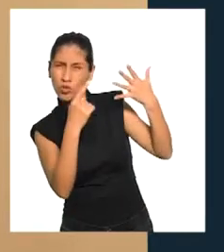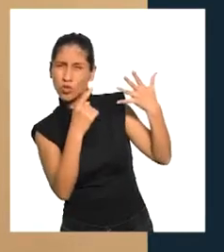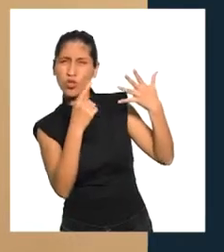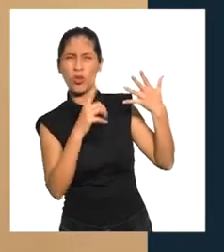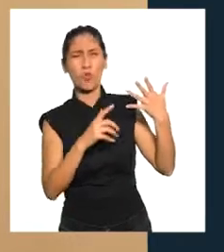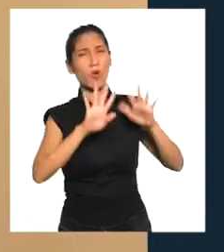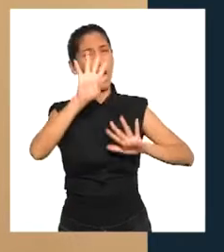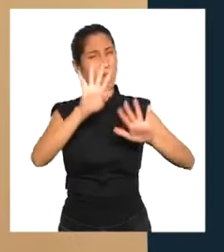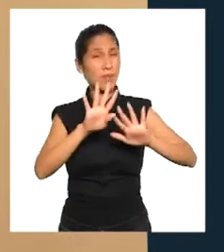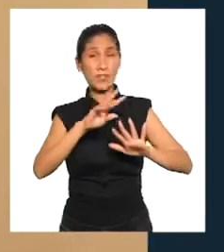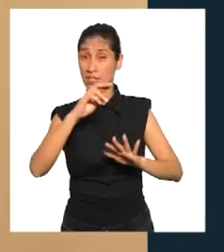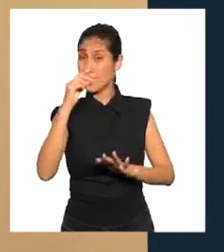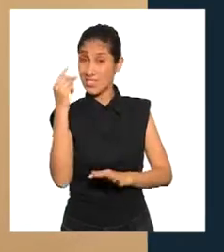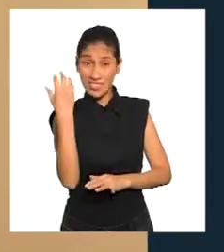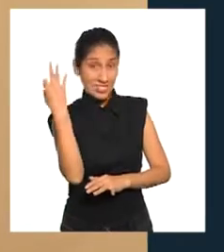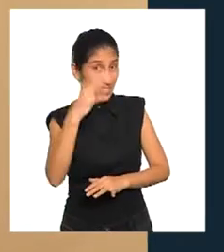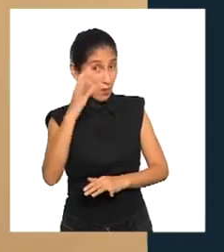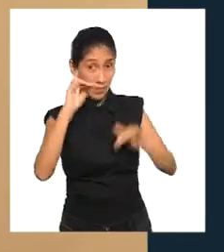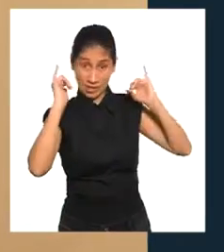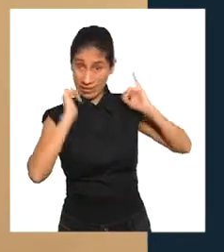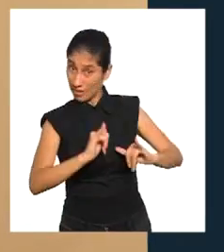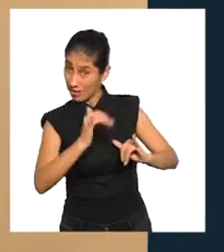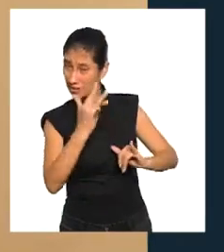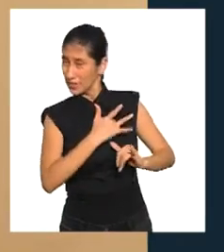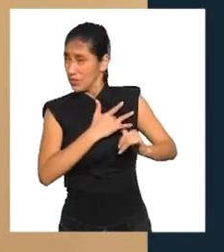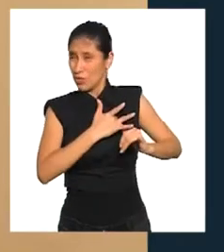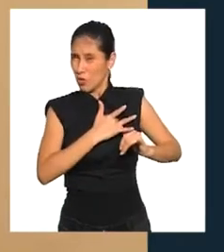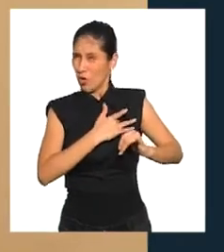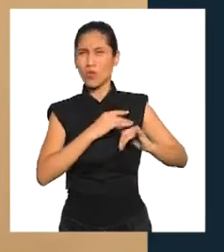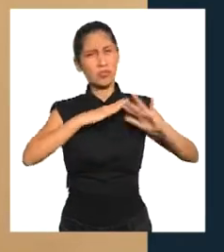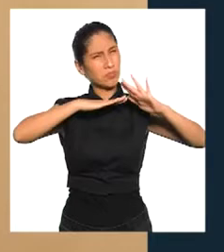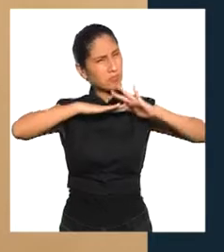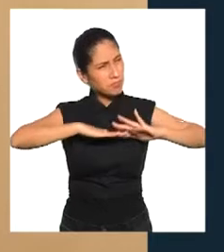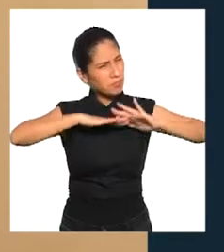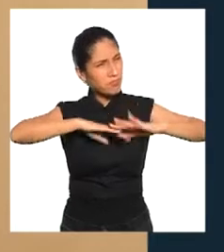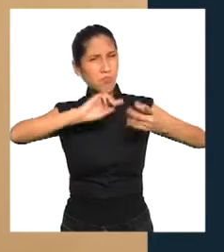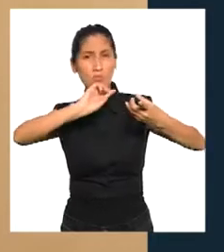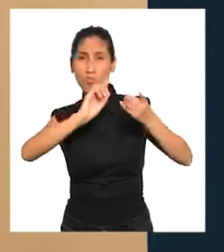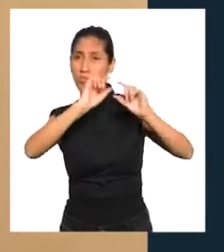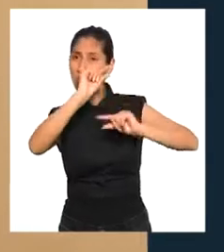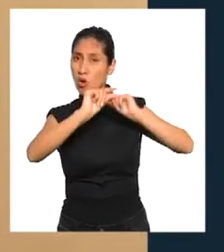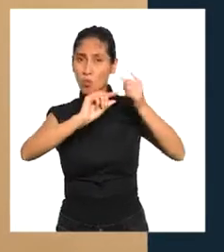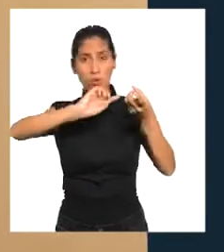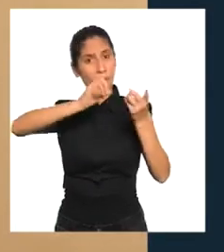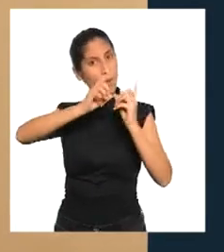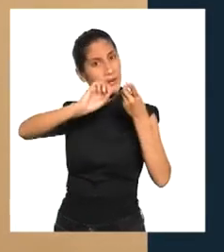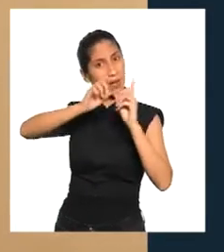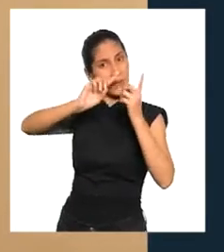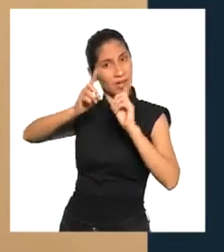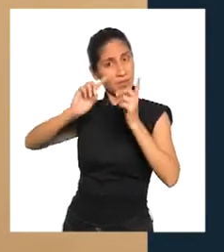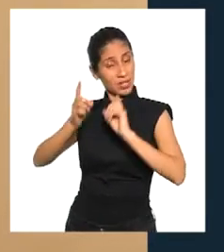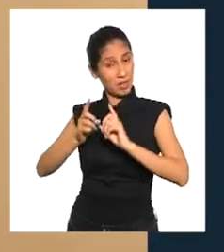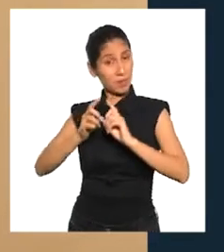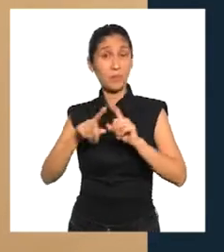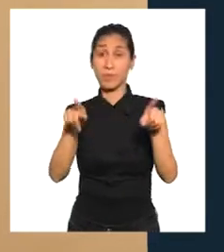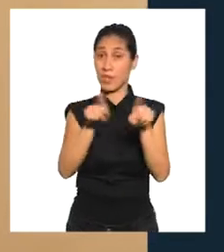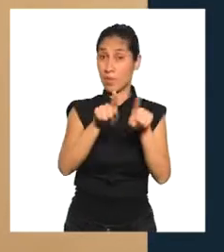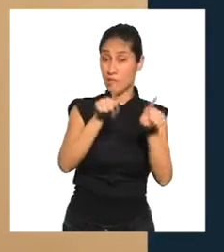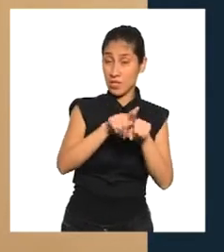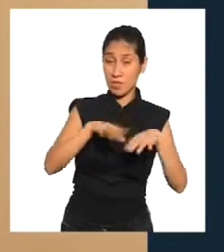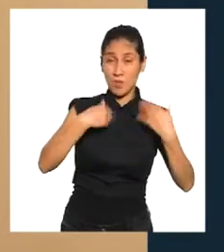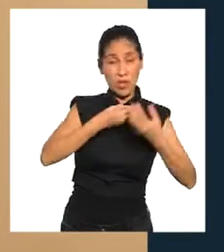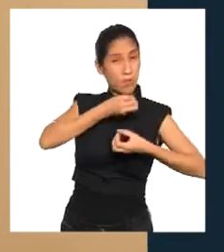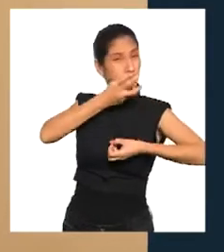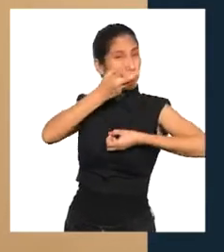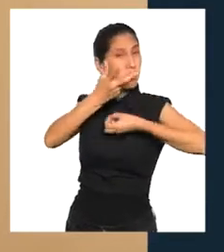por ser temporales, breves y por tener distinto grado de intensidad y se pueden expresar